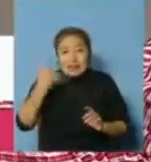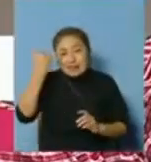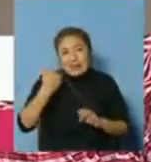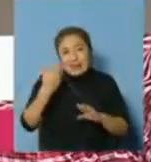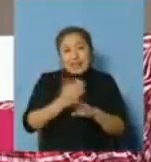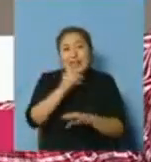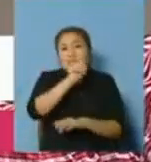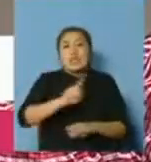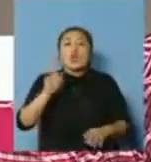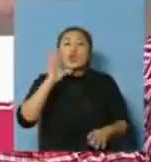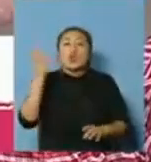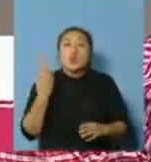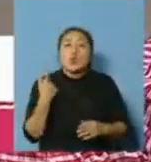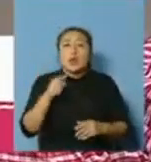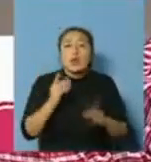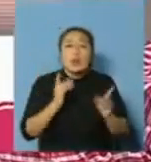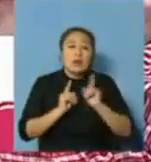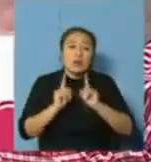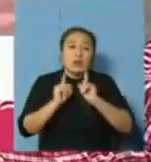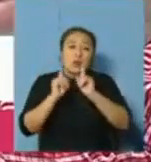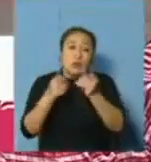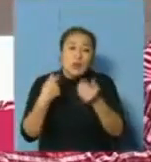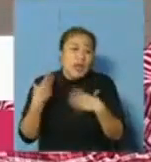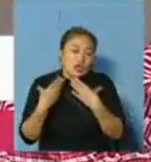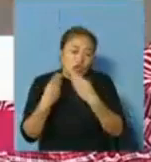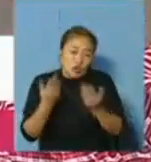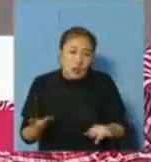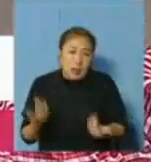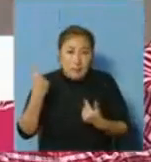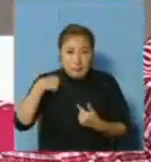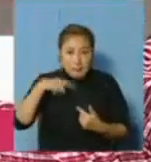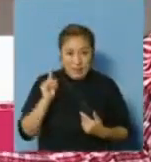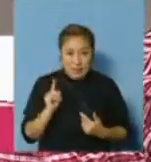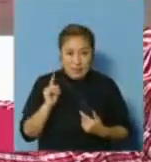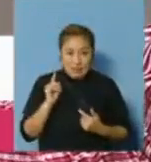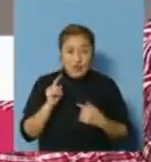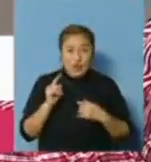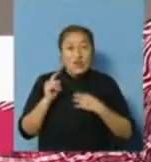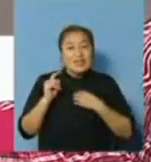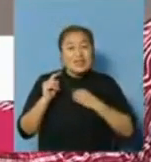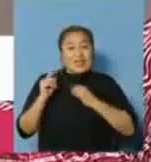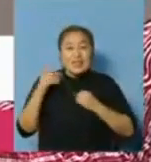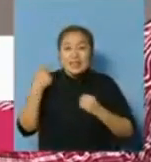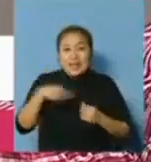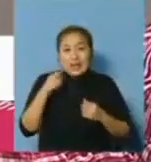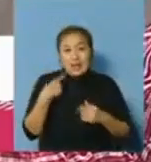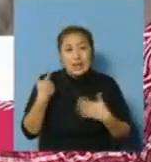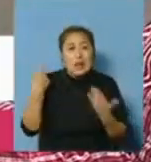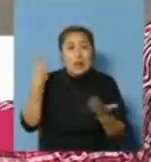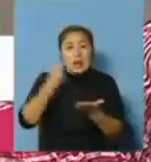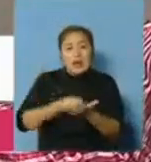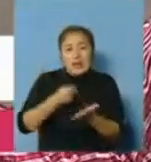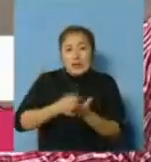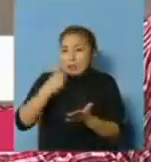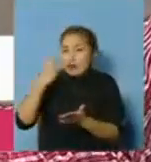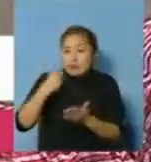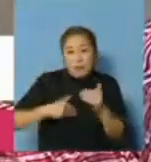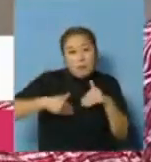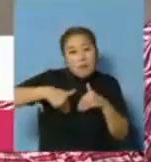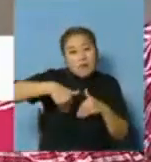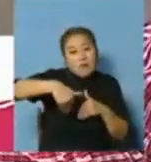consumo de 150 van a seguir teniendo el mismo beneficio ahora el consumo que vayan a tener de acá para